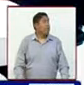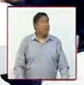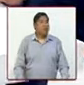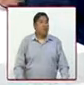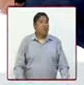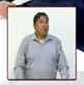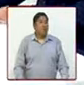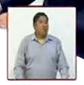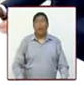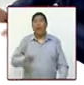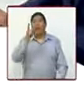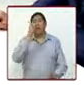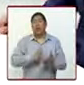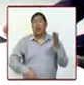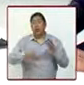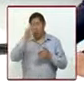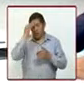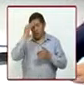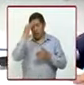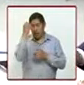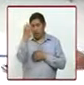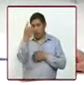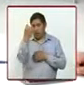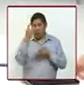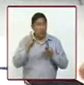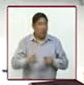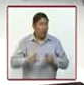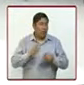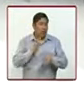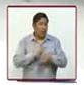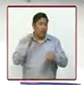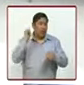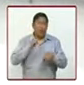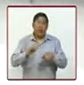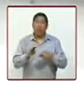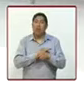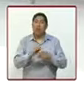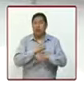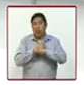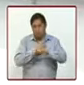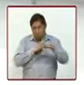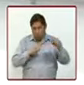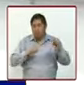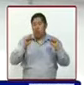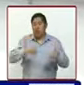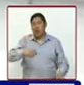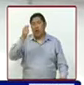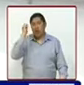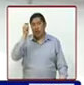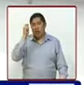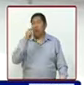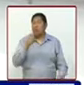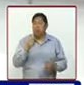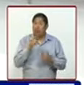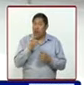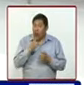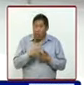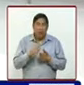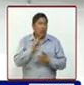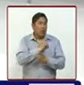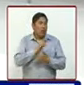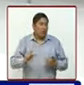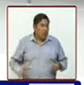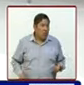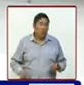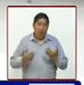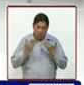Y algo más que tiene que saber es que 11 personas han sido convocadas por el Ministerio Público para que declaren en calidad de testigos, entre ellas el